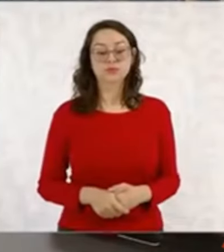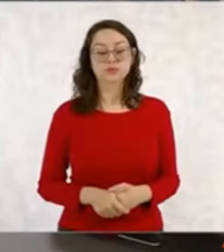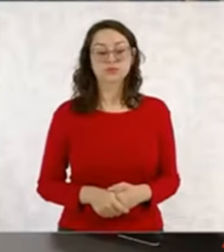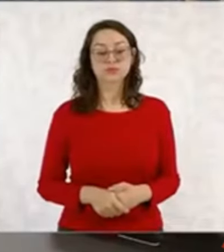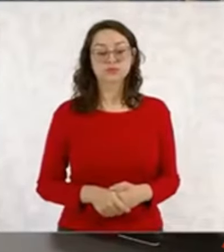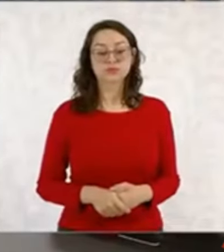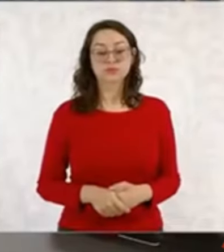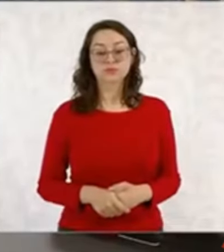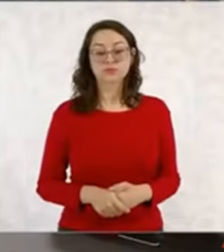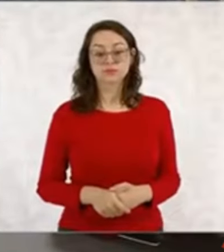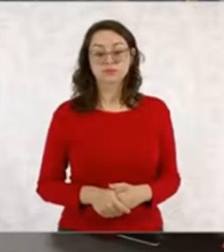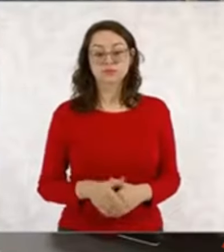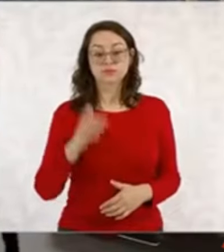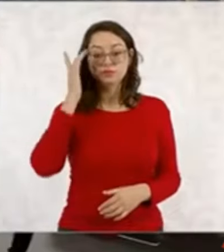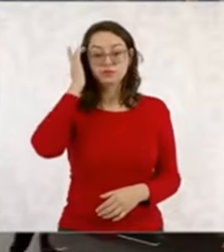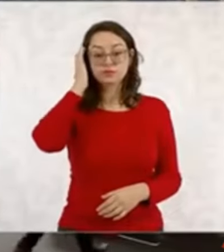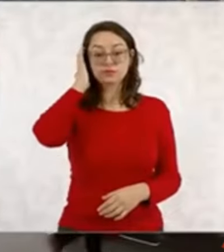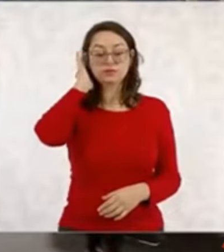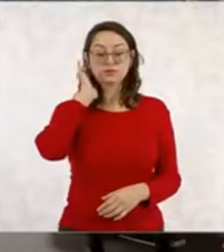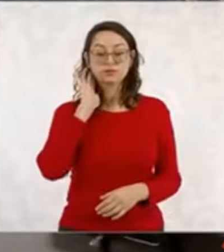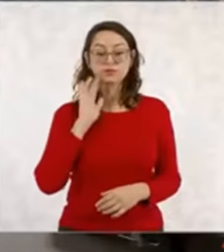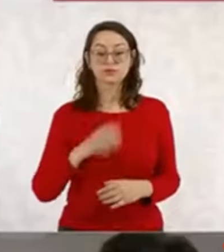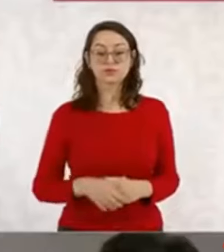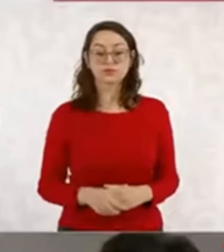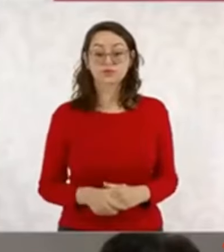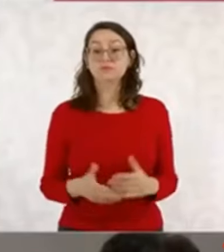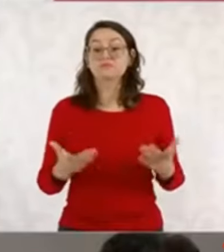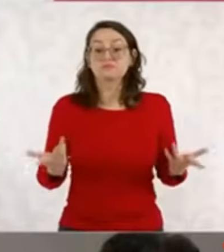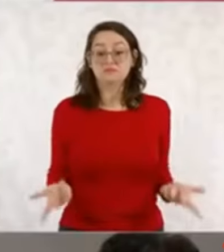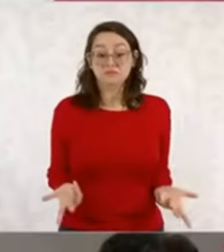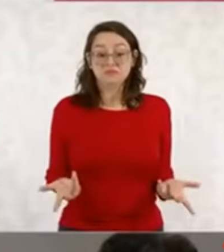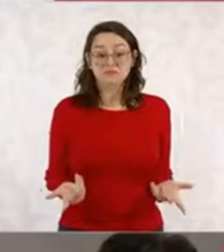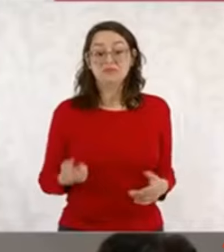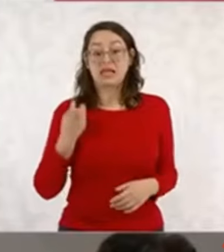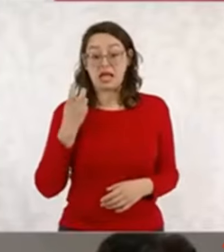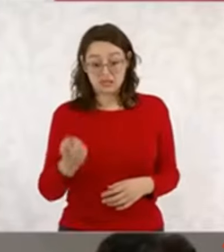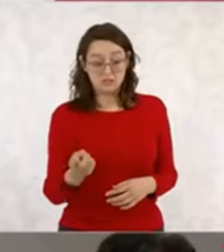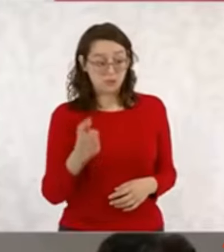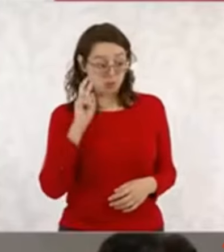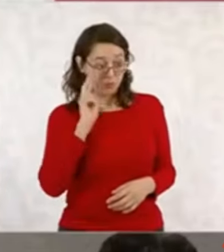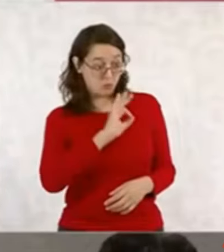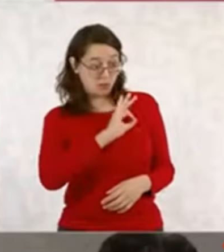esta gráfica le podemos llamar la gráfica del bienestar.